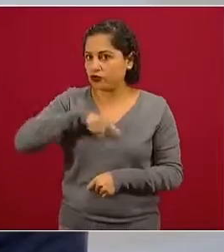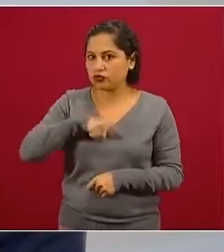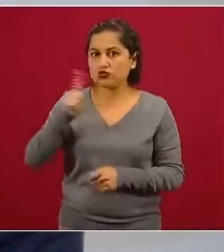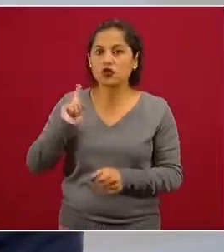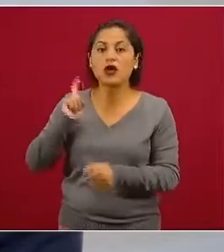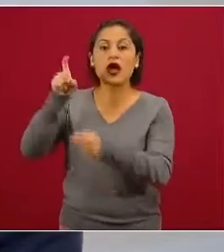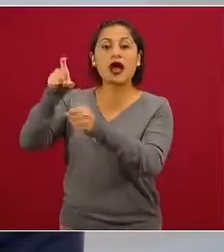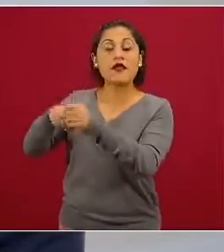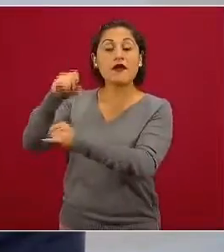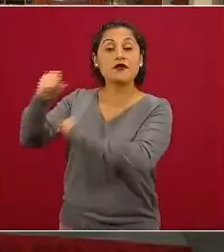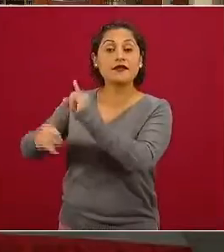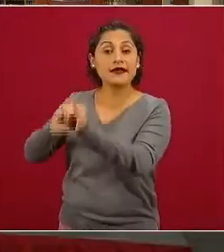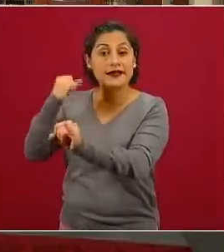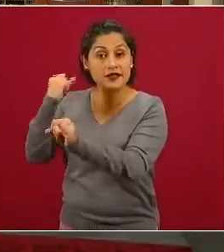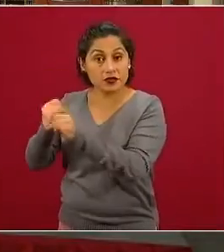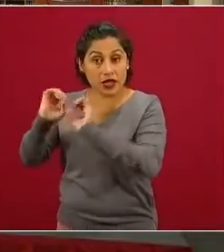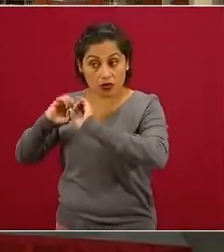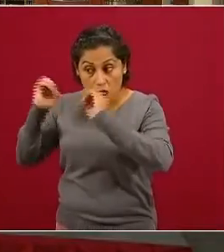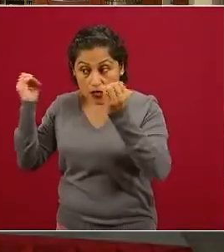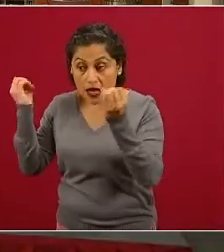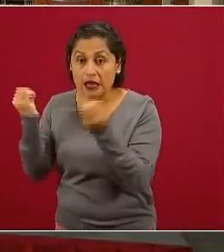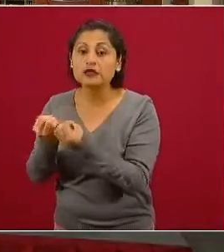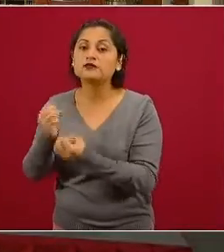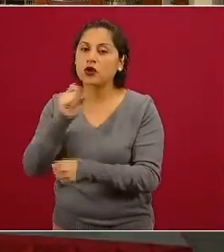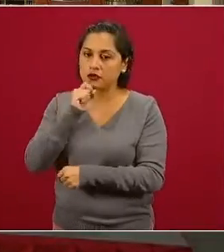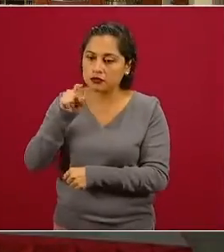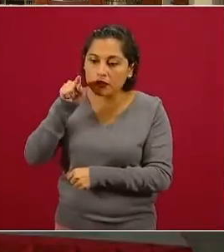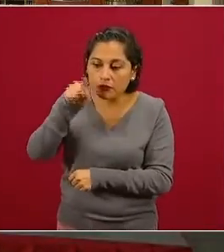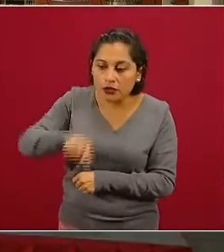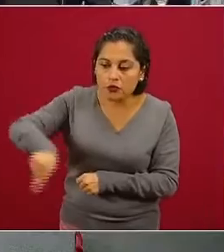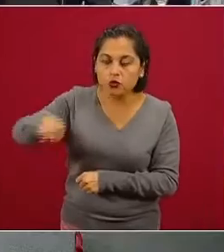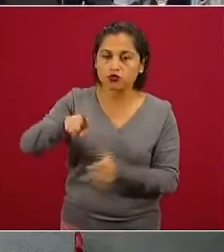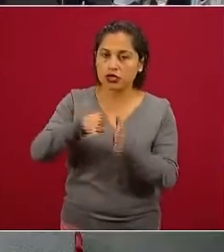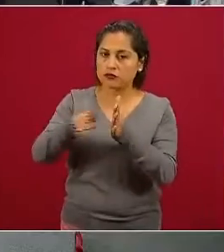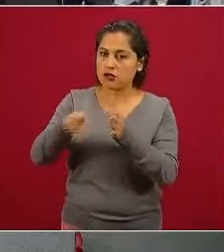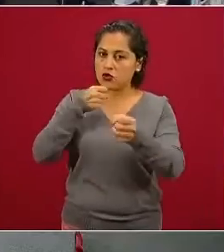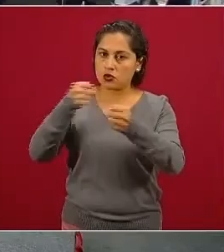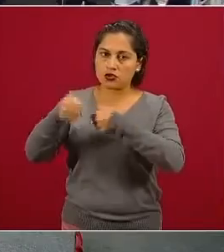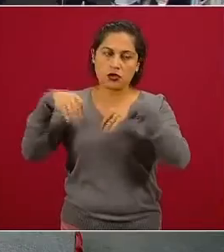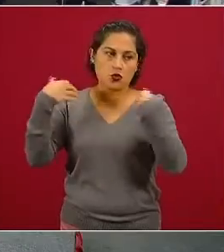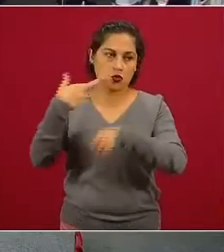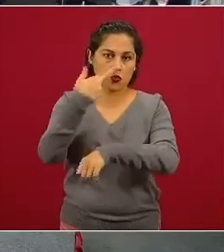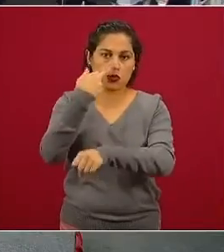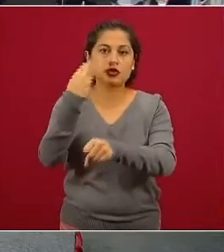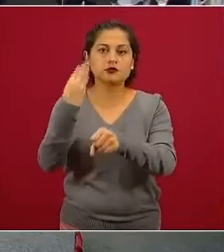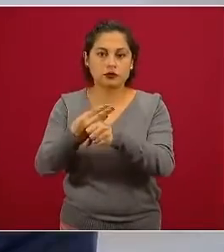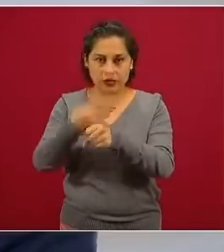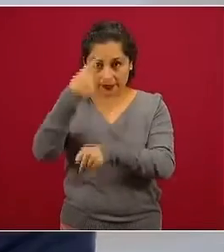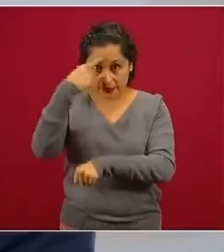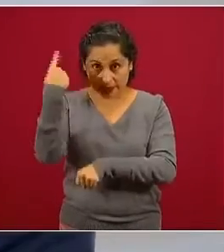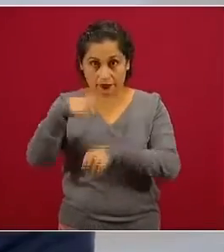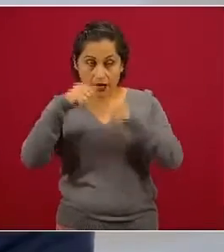de manipulación, muchas veces con mentiras, hasta como en este momento en relación al COVID. Entonces